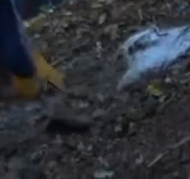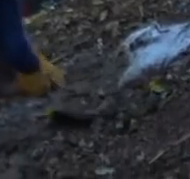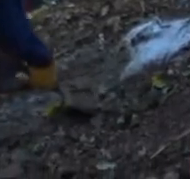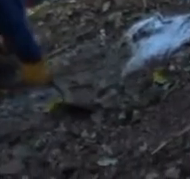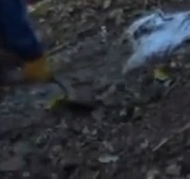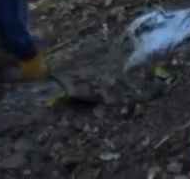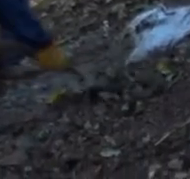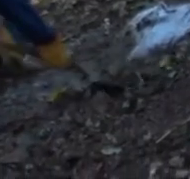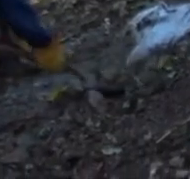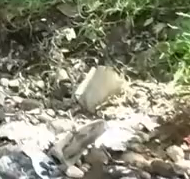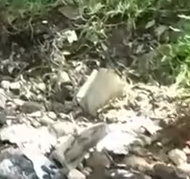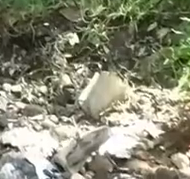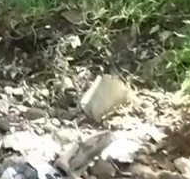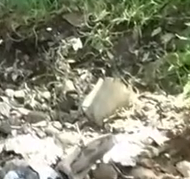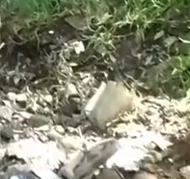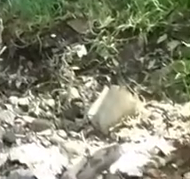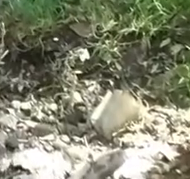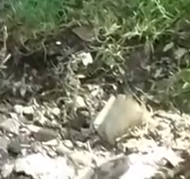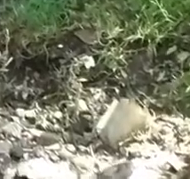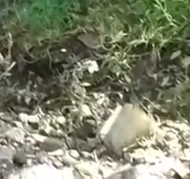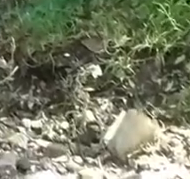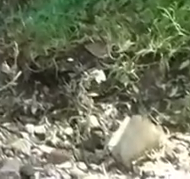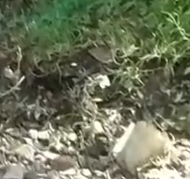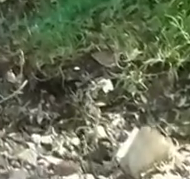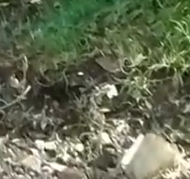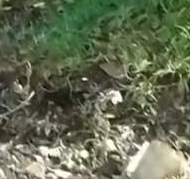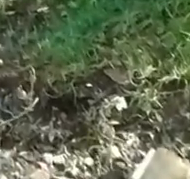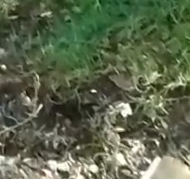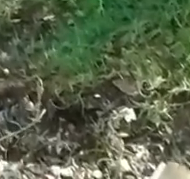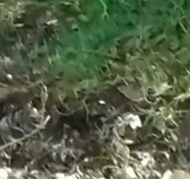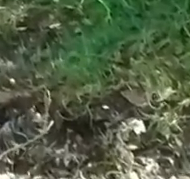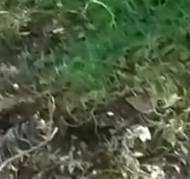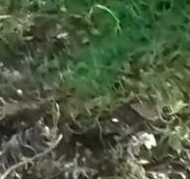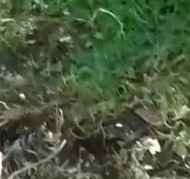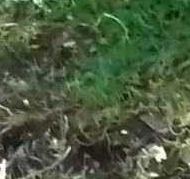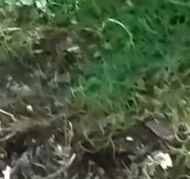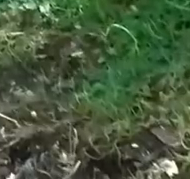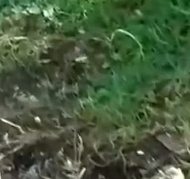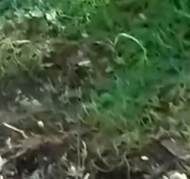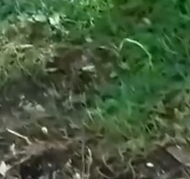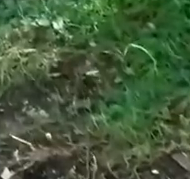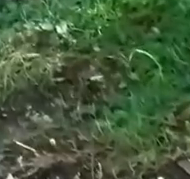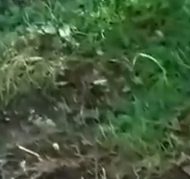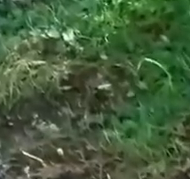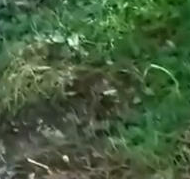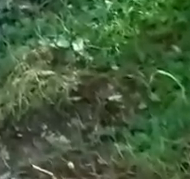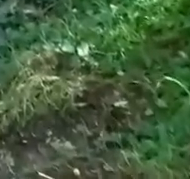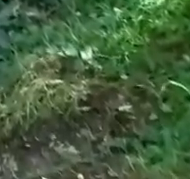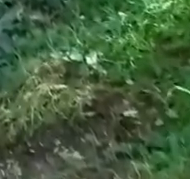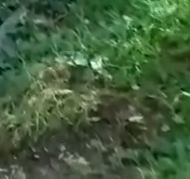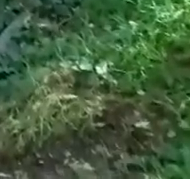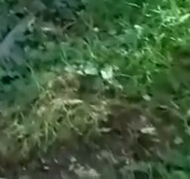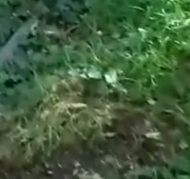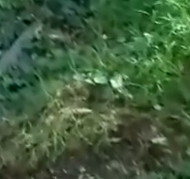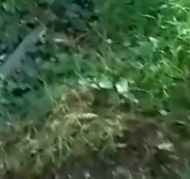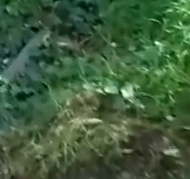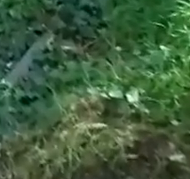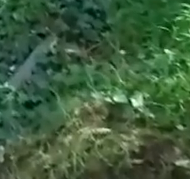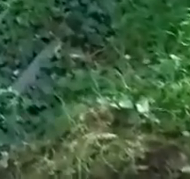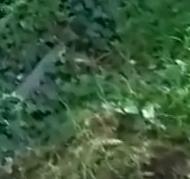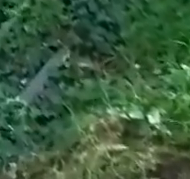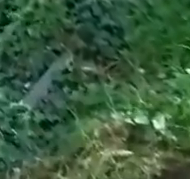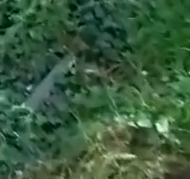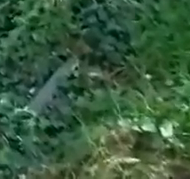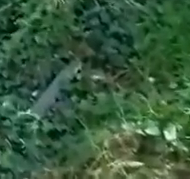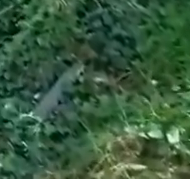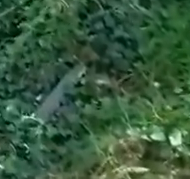Y después viene otra parte a la que nunca prácticamente se le ha invertido, que es la parte ya